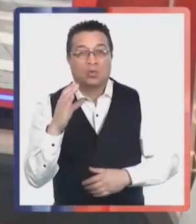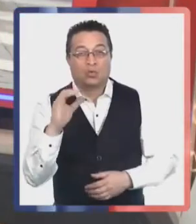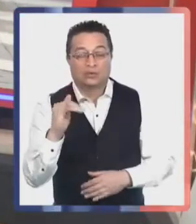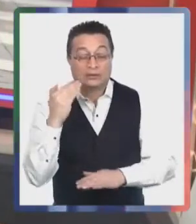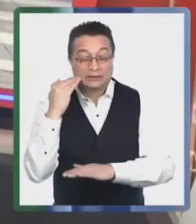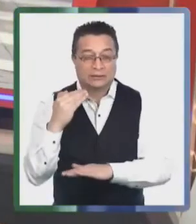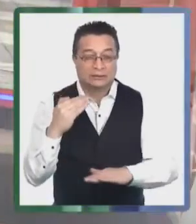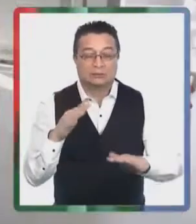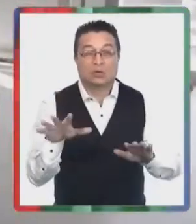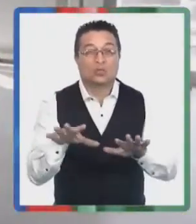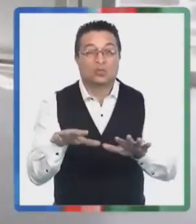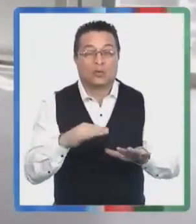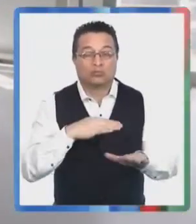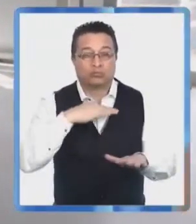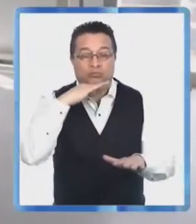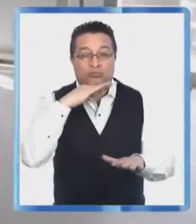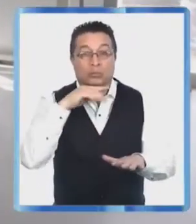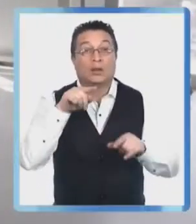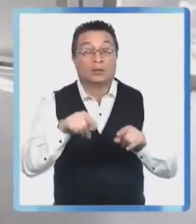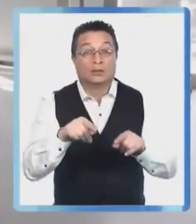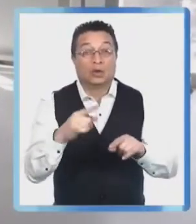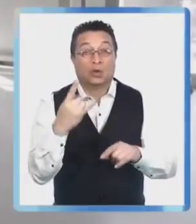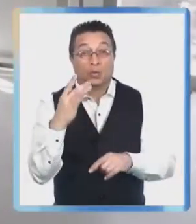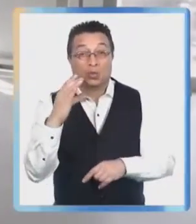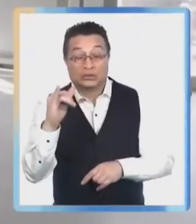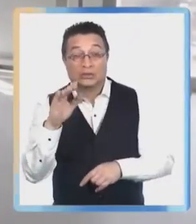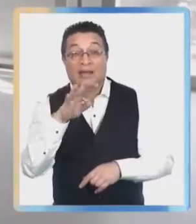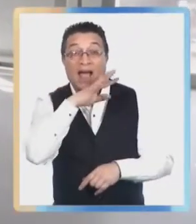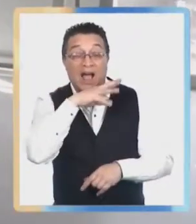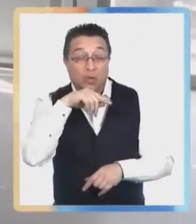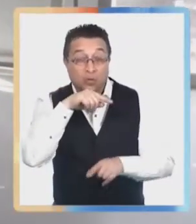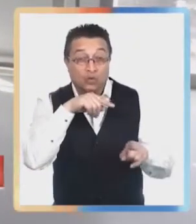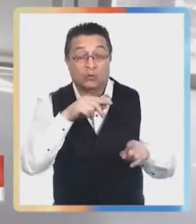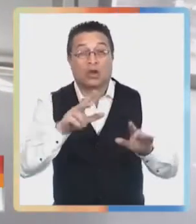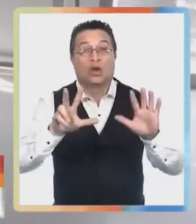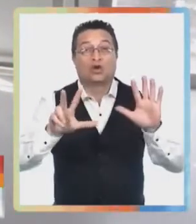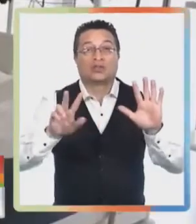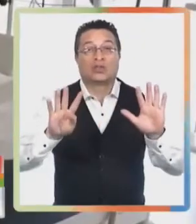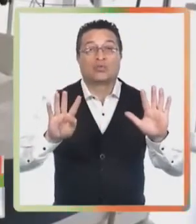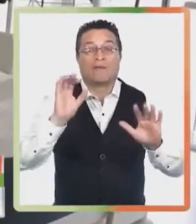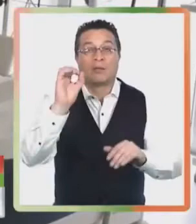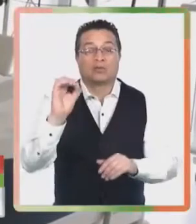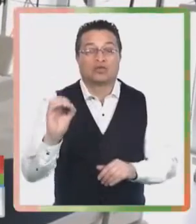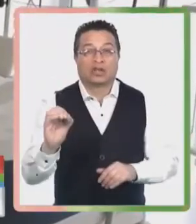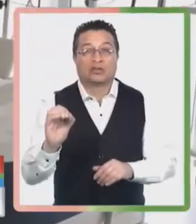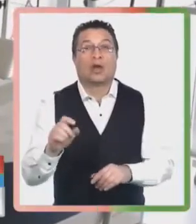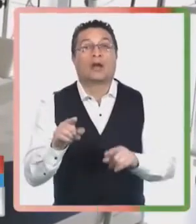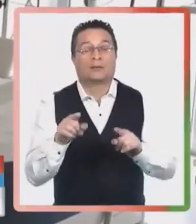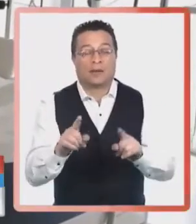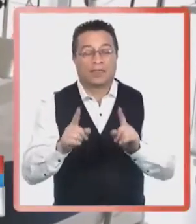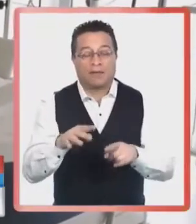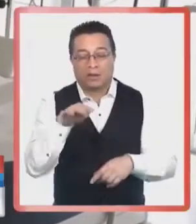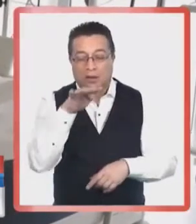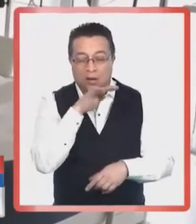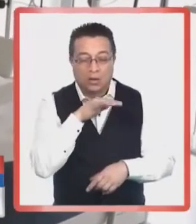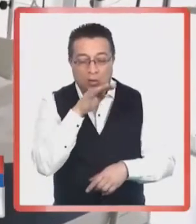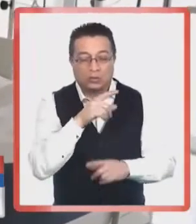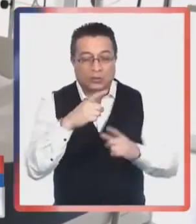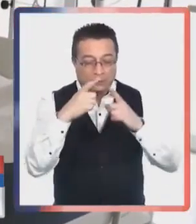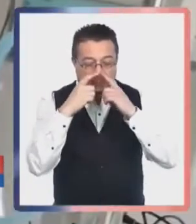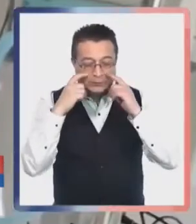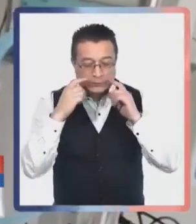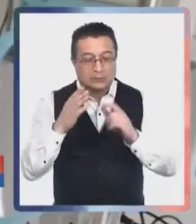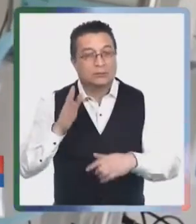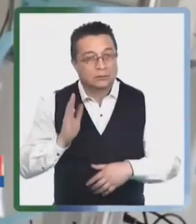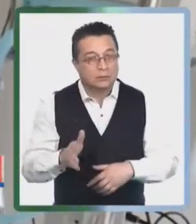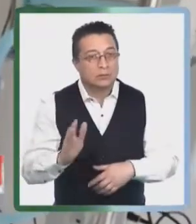pediátricas ocupadas. Y la ocupación de camas UCI de adultos llega a 89%. Por eso hay que seguir usando correctamente la